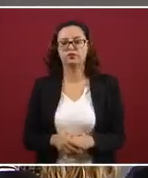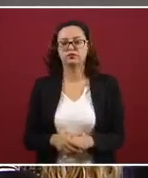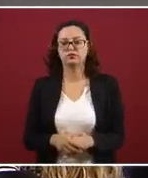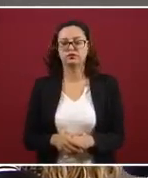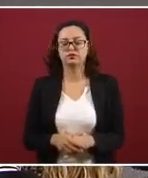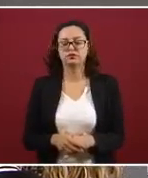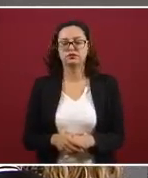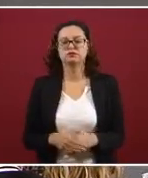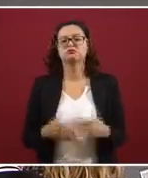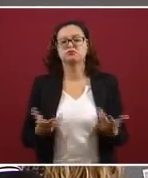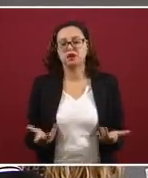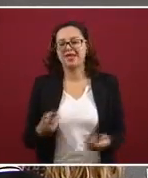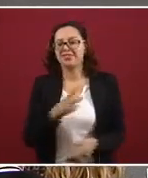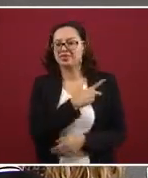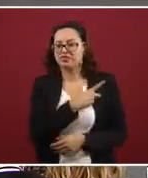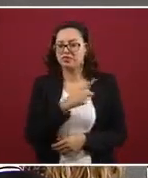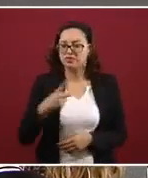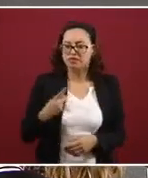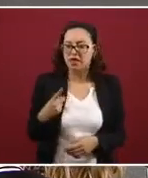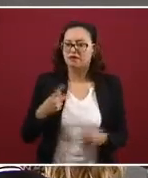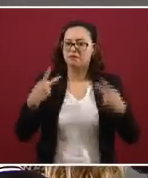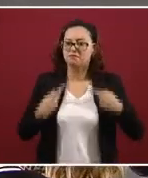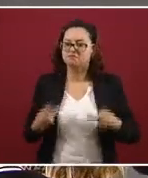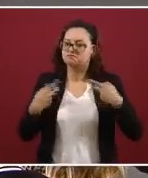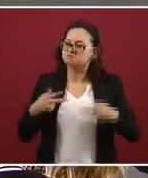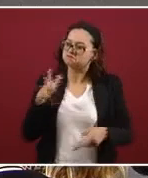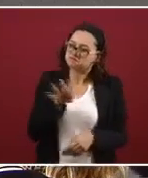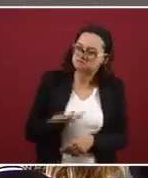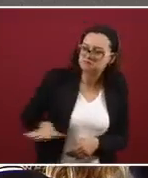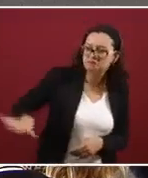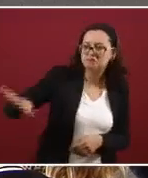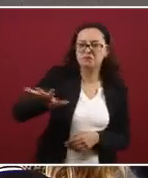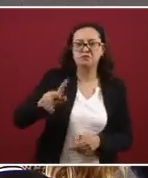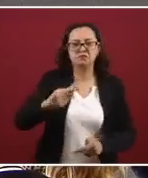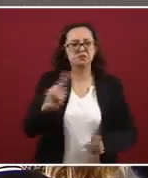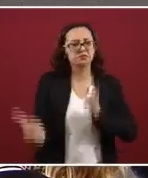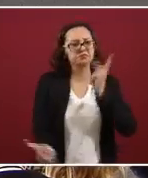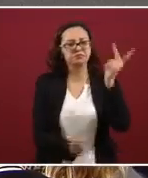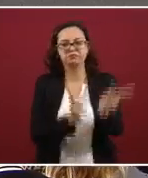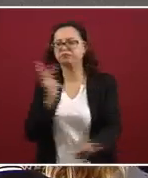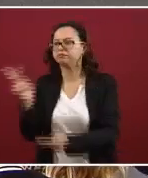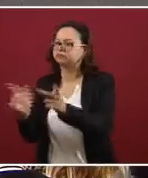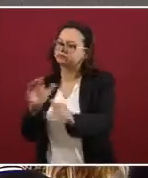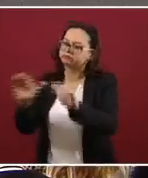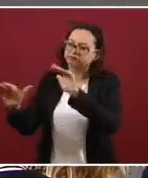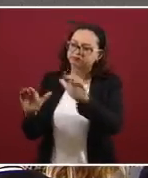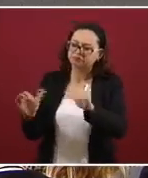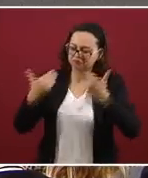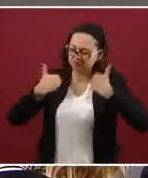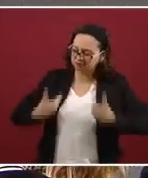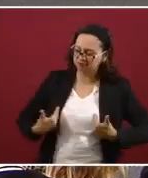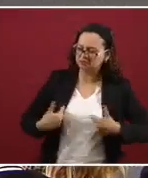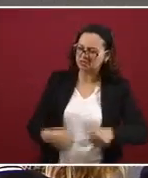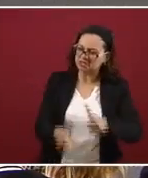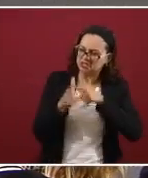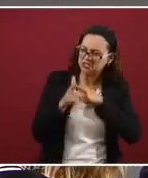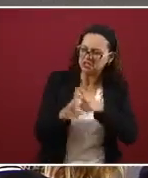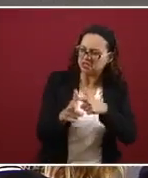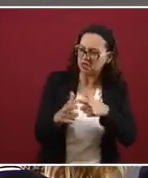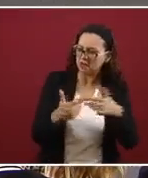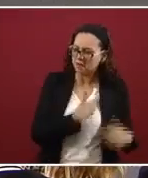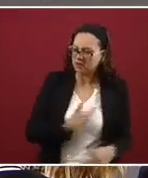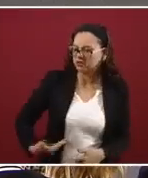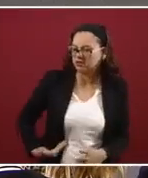se deberá llevar a cabo una consulta para preguntar a los ciudadanos si quieren que continúe